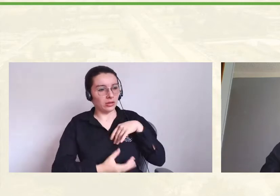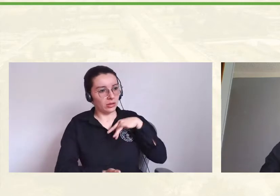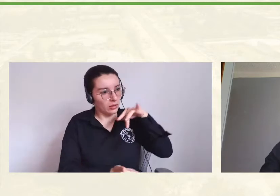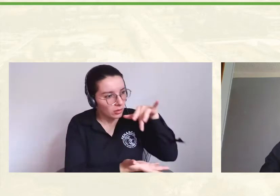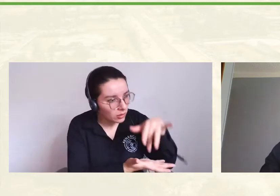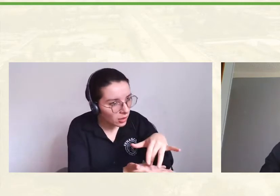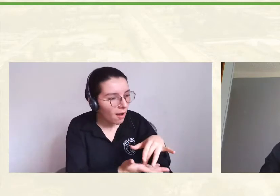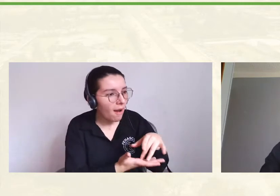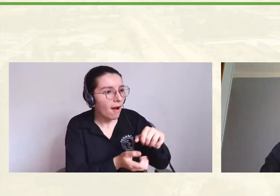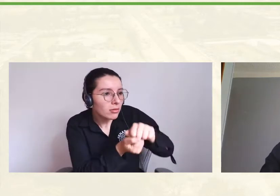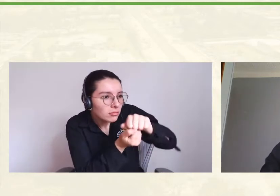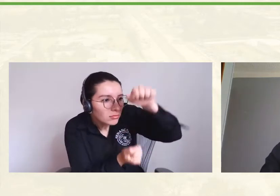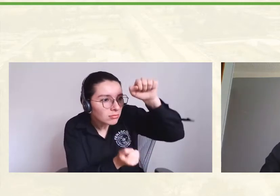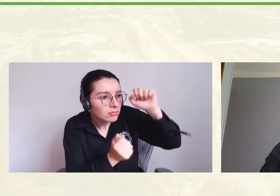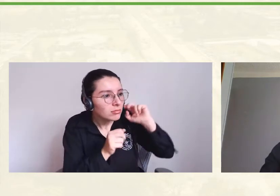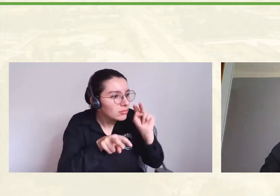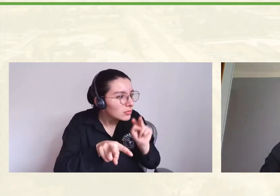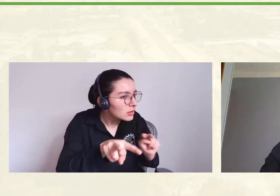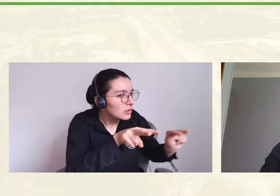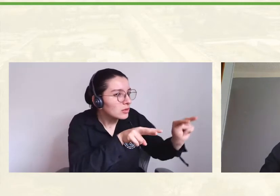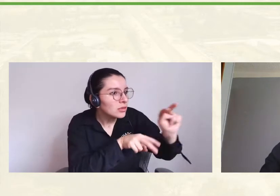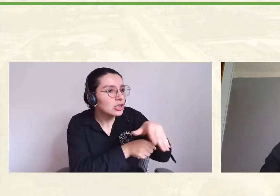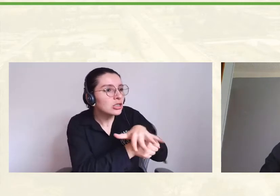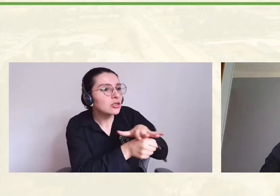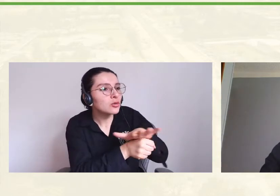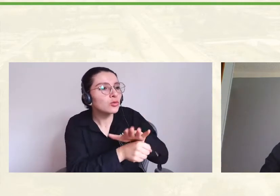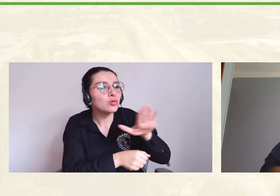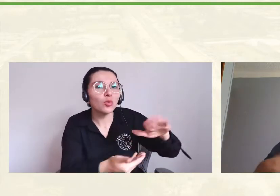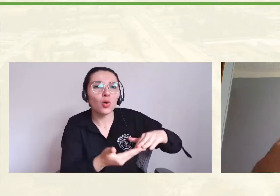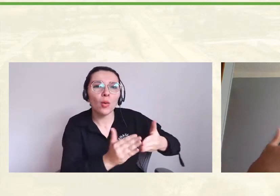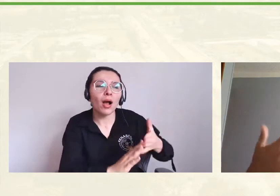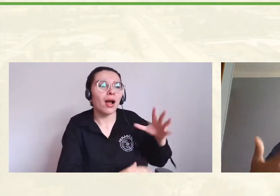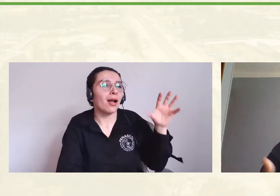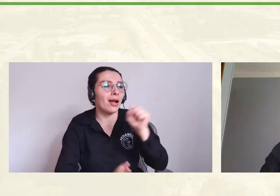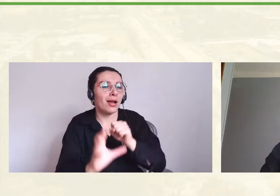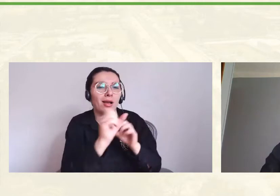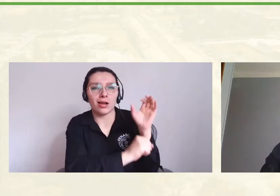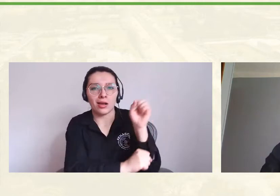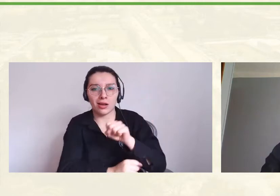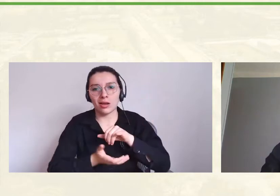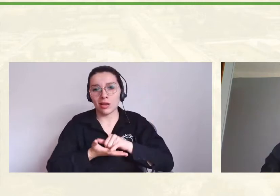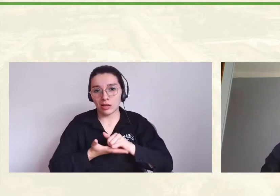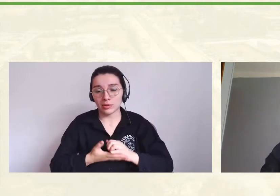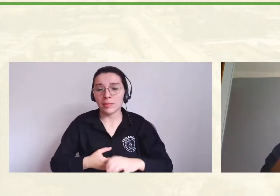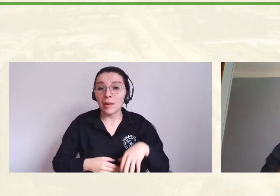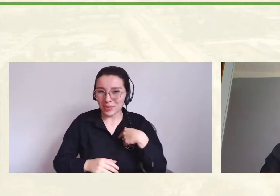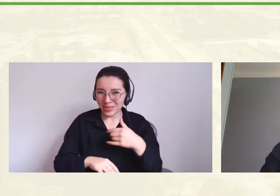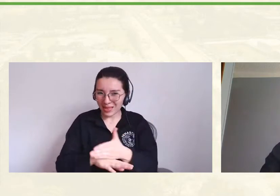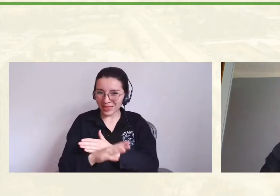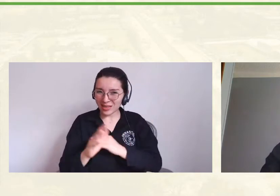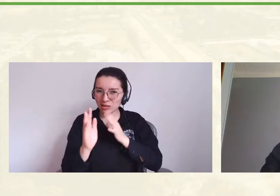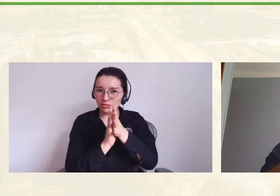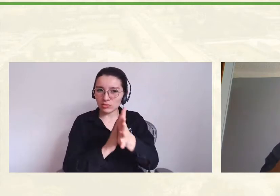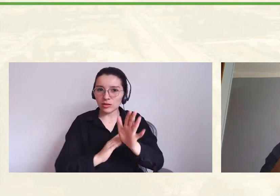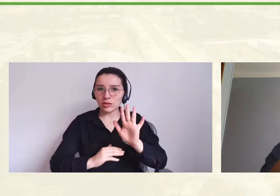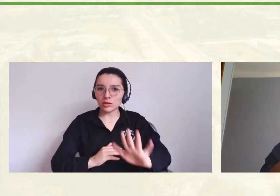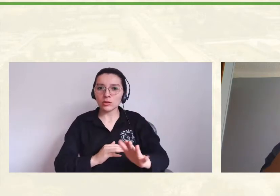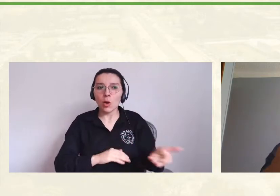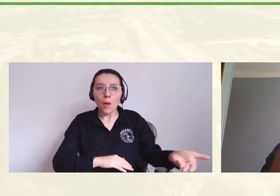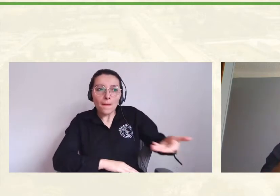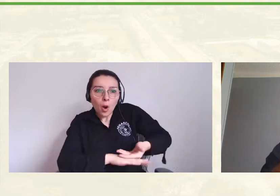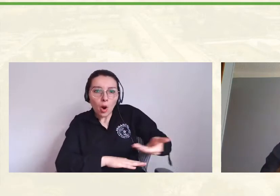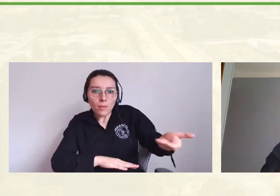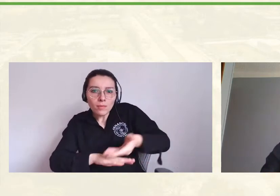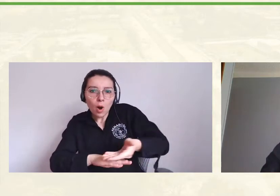quieren. Entonces, actualmente, como comentaba, hay 6 postulaciones que van más, digamos, más adelantadas, que ya están en un